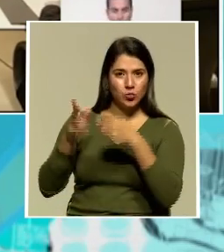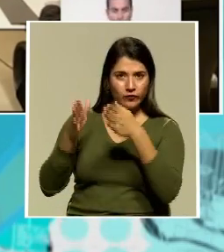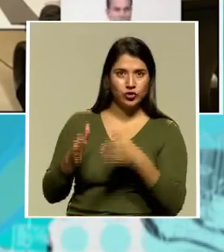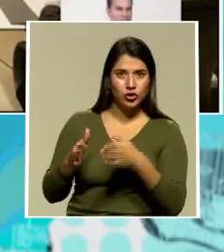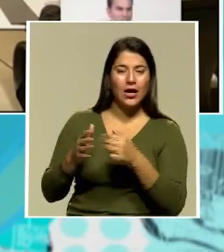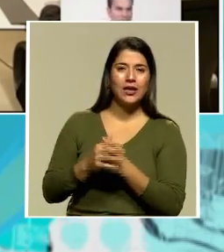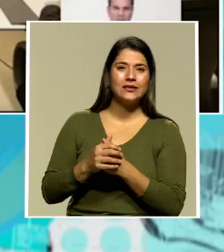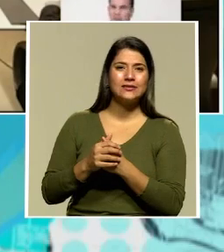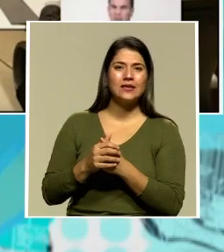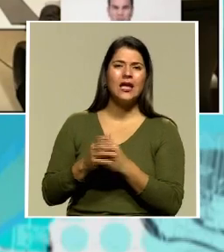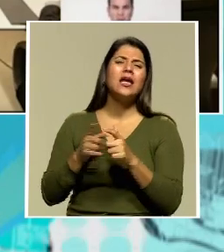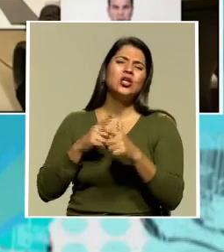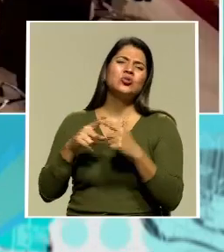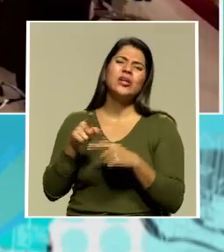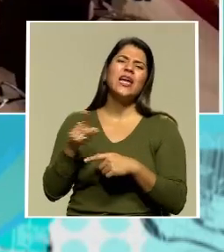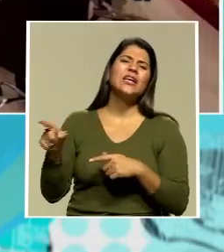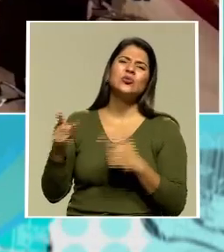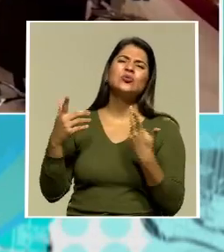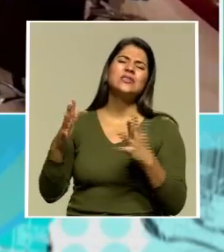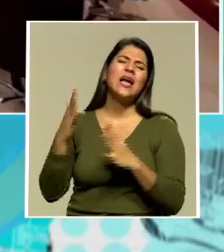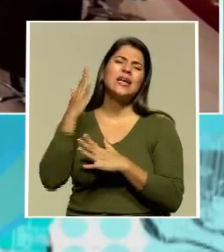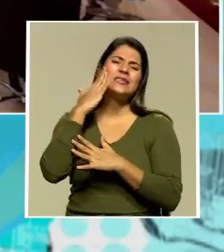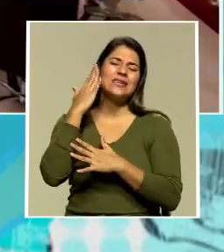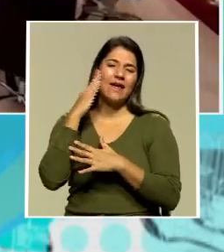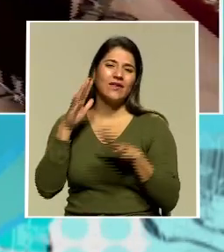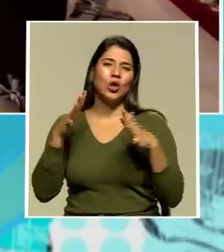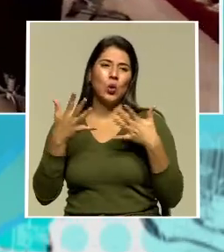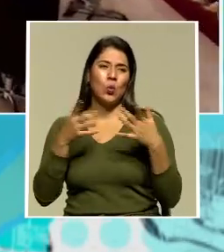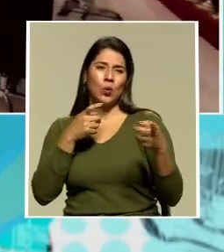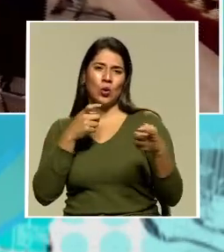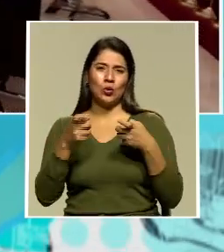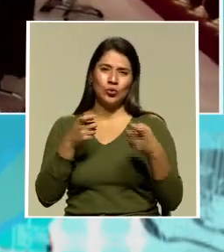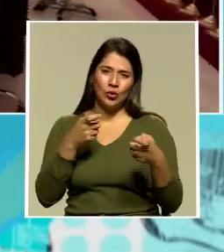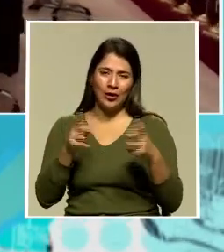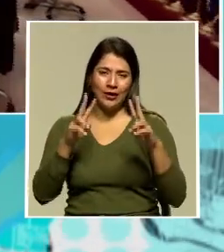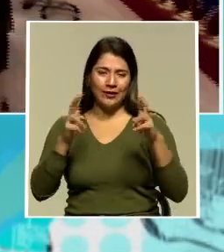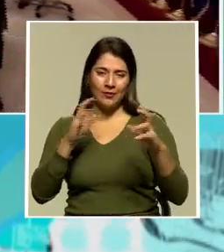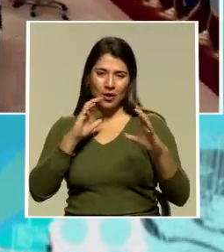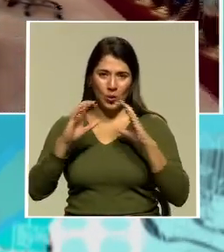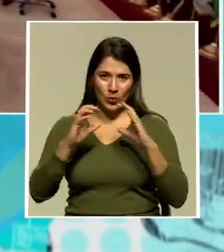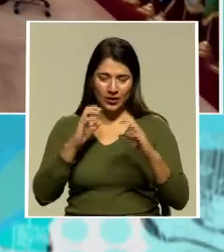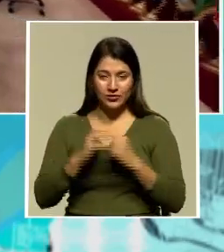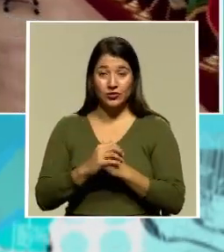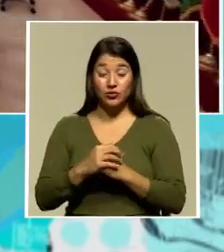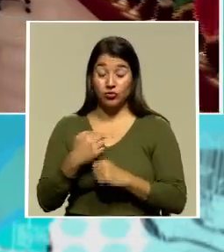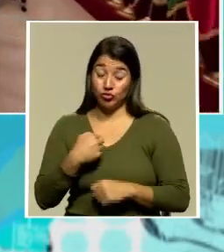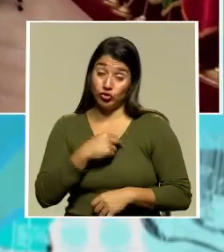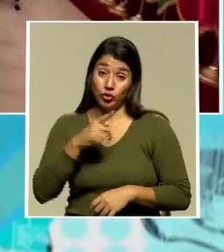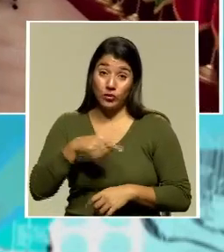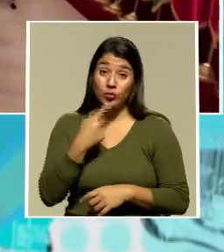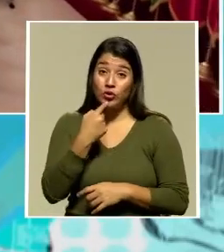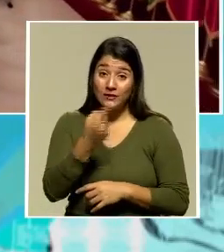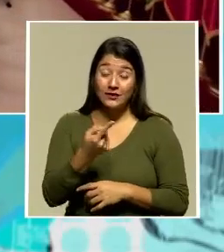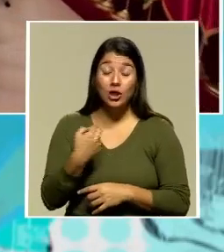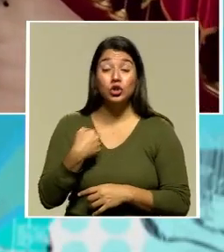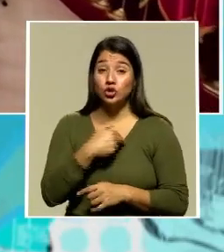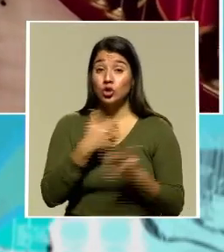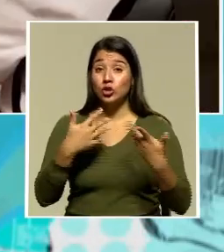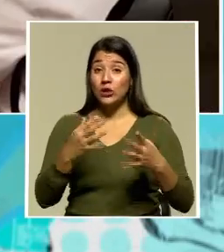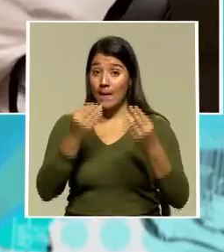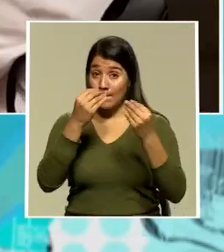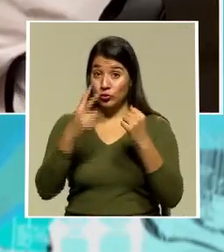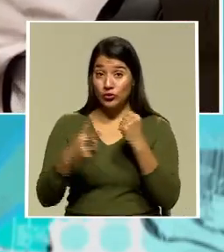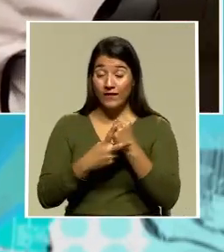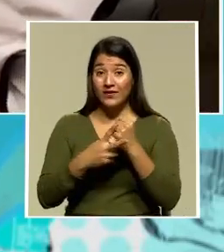y saben cómo se maneja el tema de las comunicaciones. Hay que decirlo, nosotros en reiteradas ocasiones desde